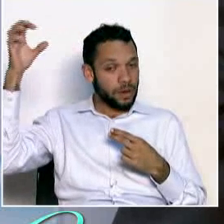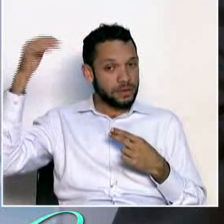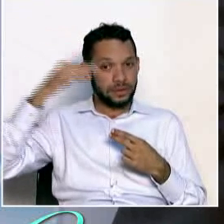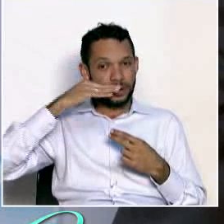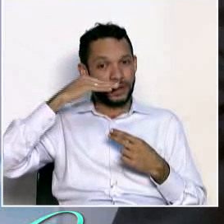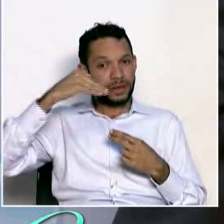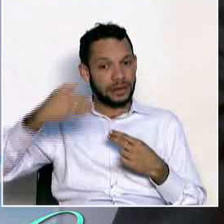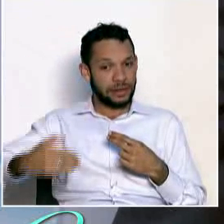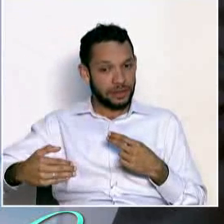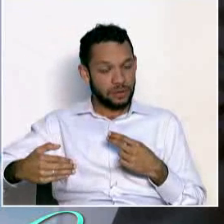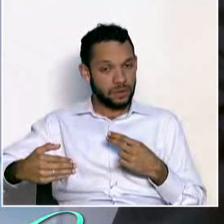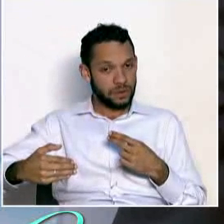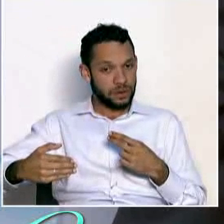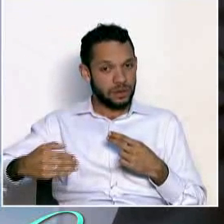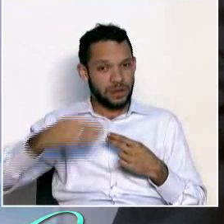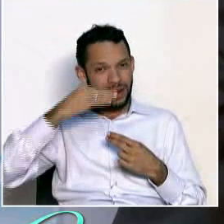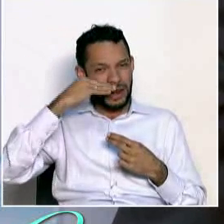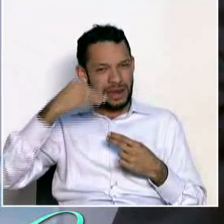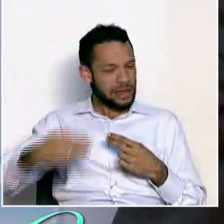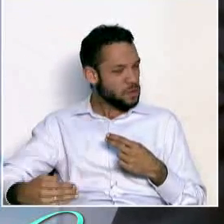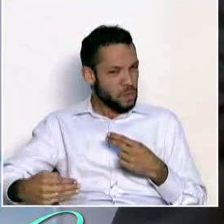un niño muy pequeño.